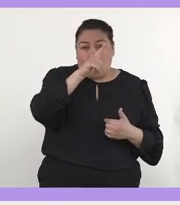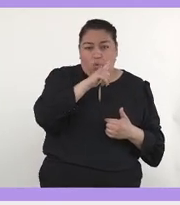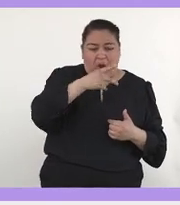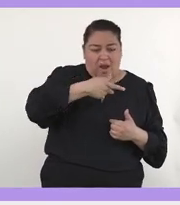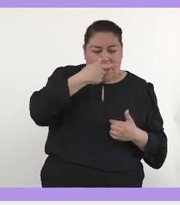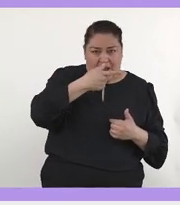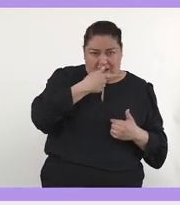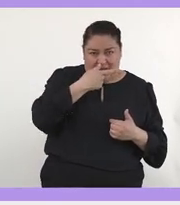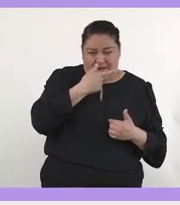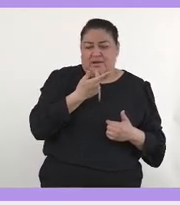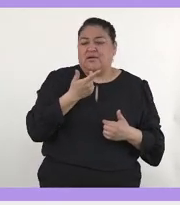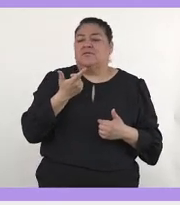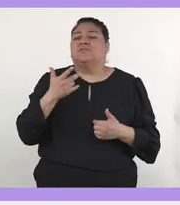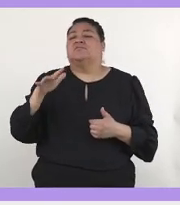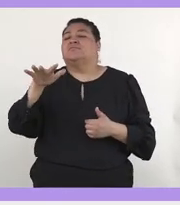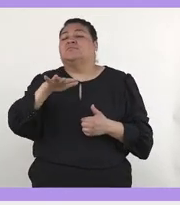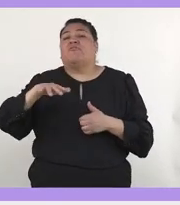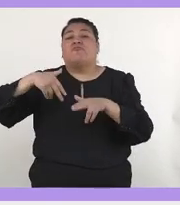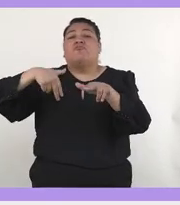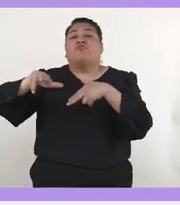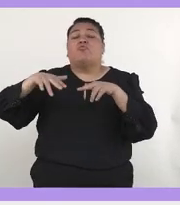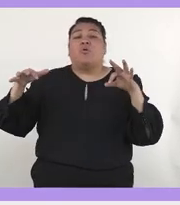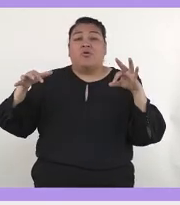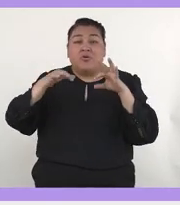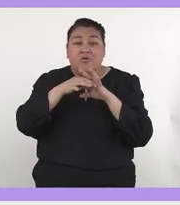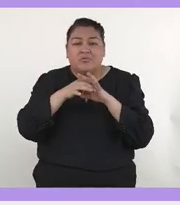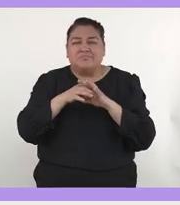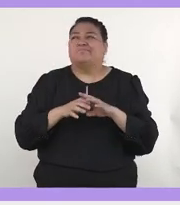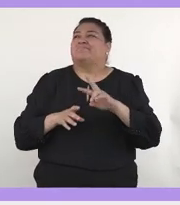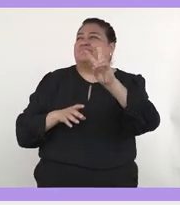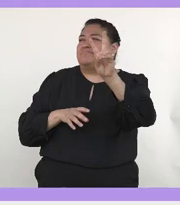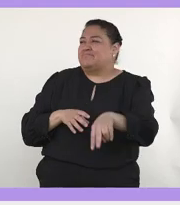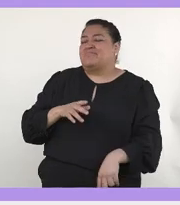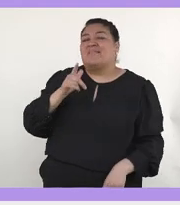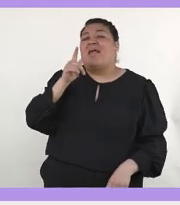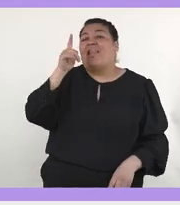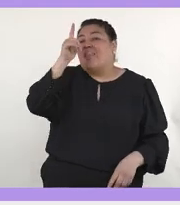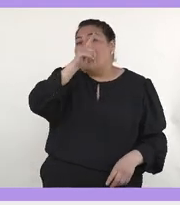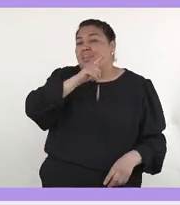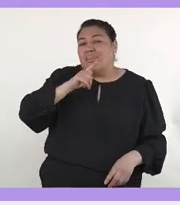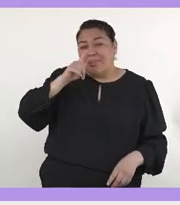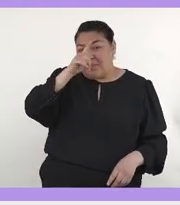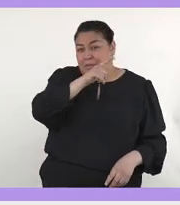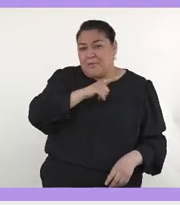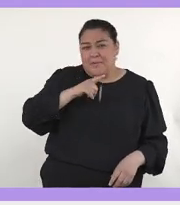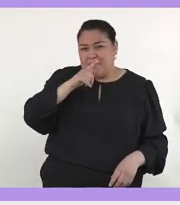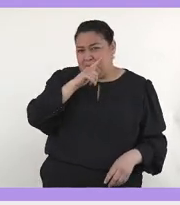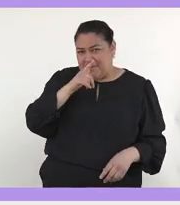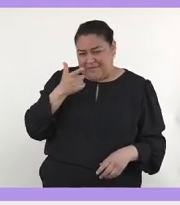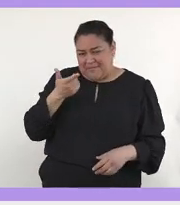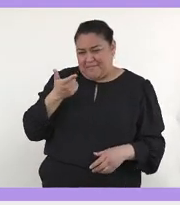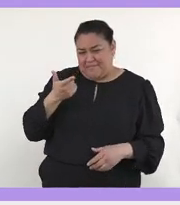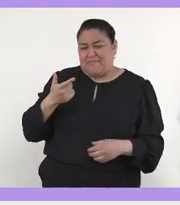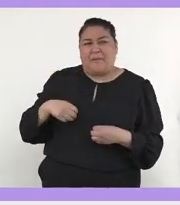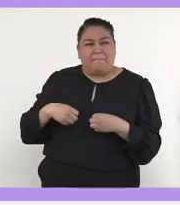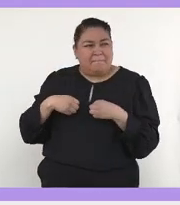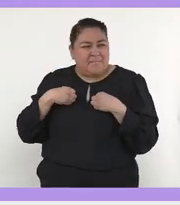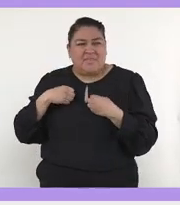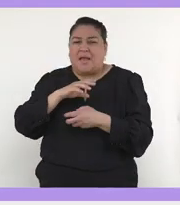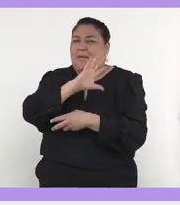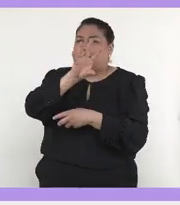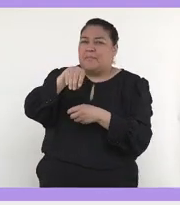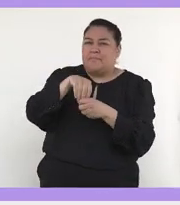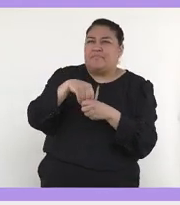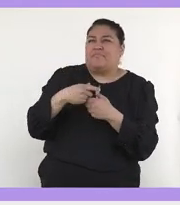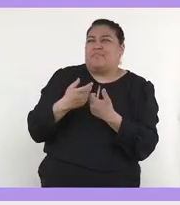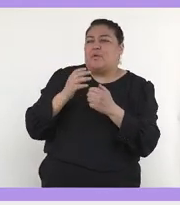la realidad es que el lenguaje tiene relación con absolutamente todo en la vida Todo la forma en la que nos entendemos en la